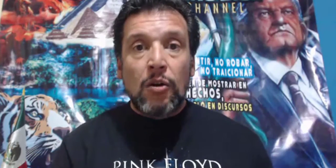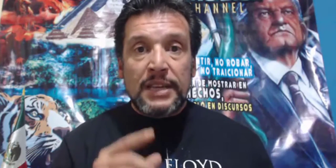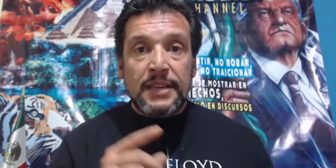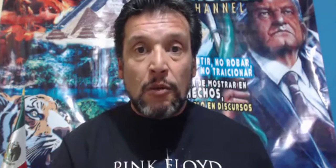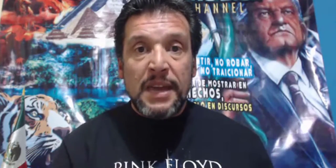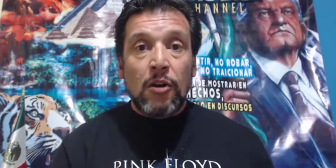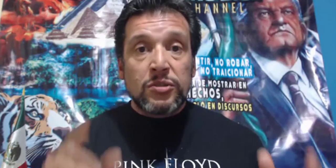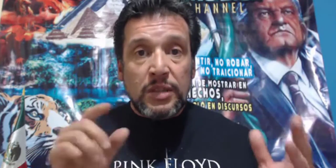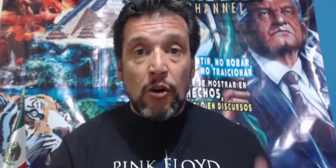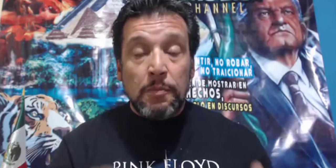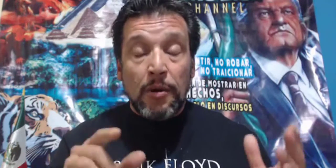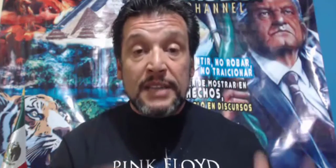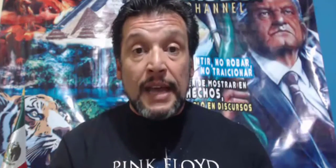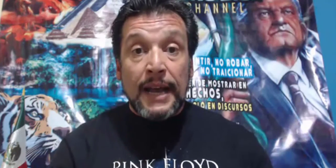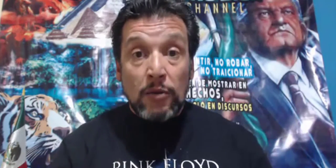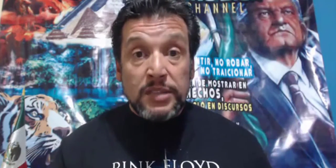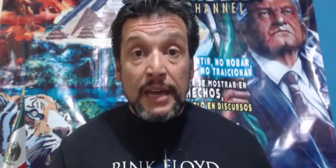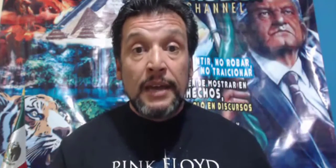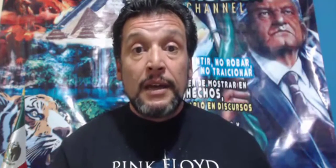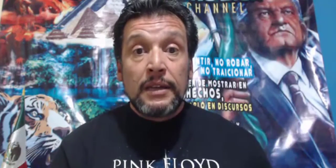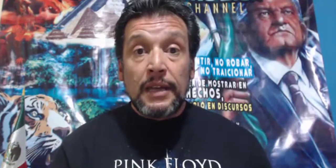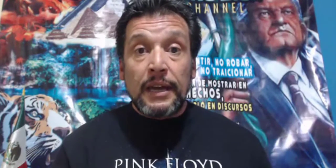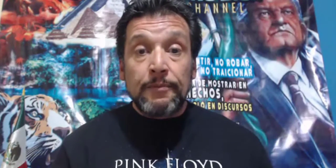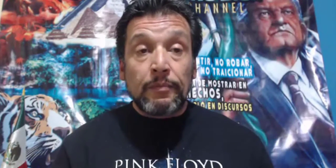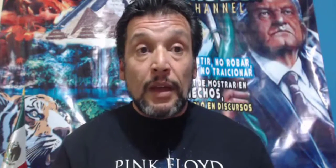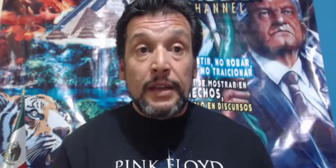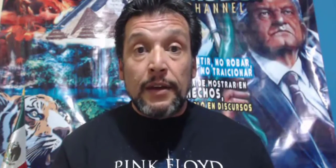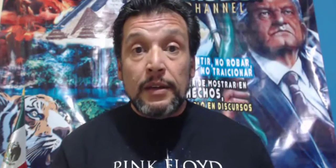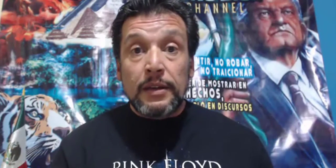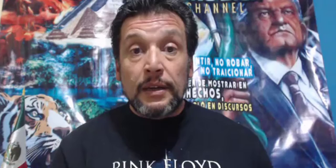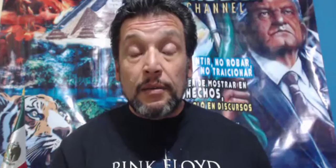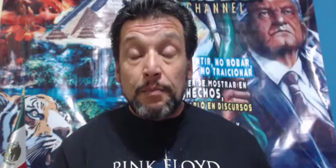siendo miércoles y domingos, y hoy por esta causa